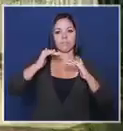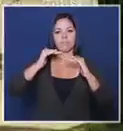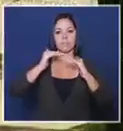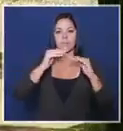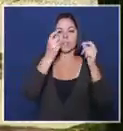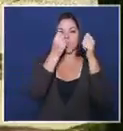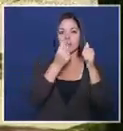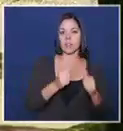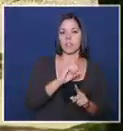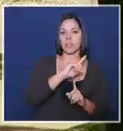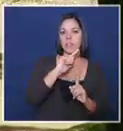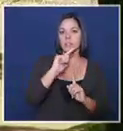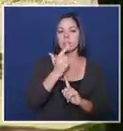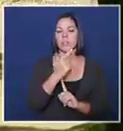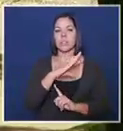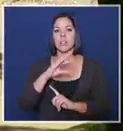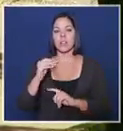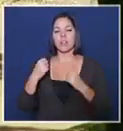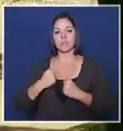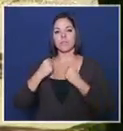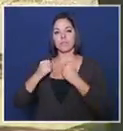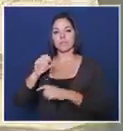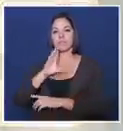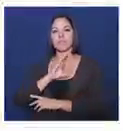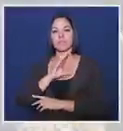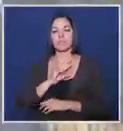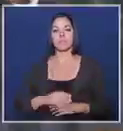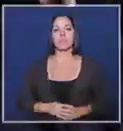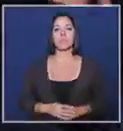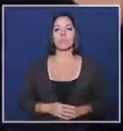equilibrada de inversión social y fuerza policial.